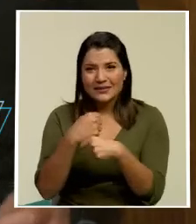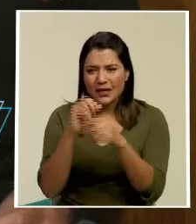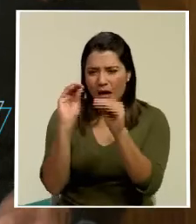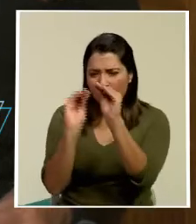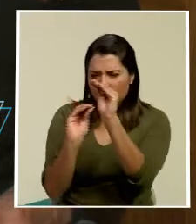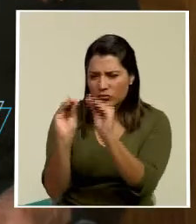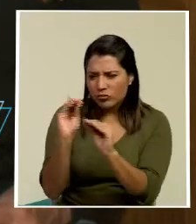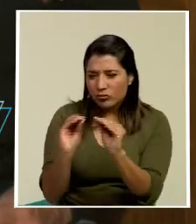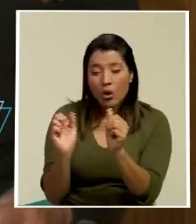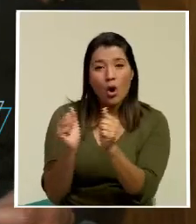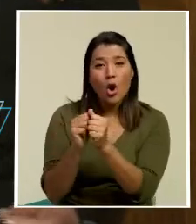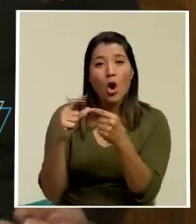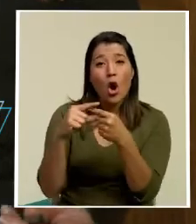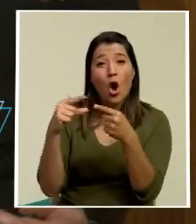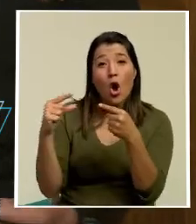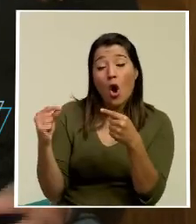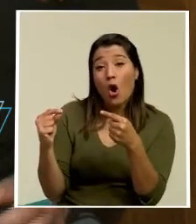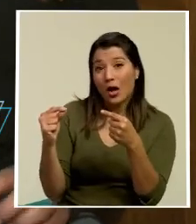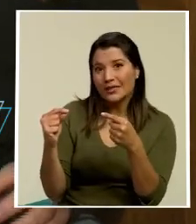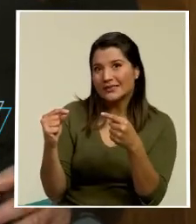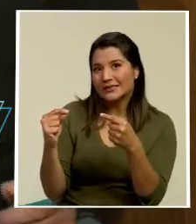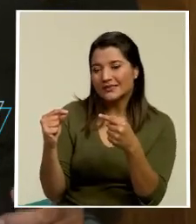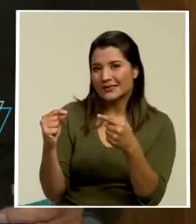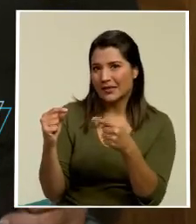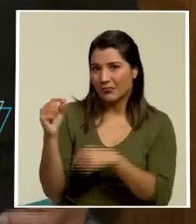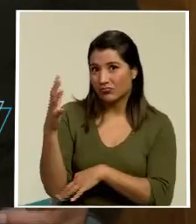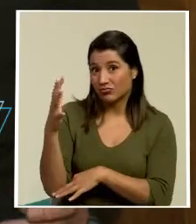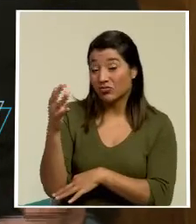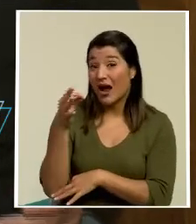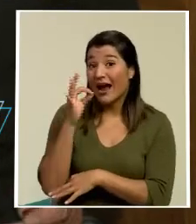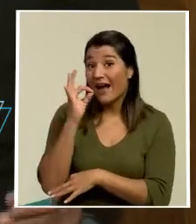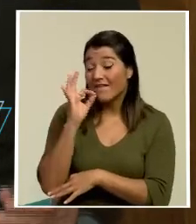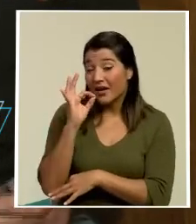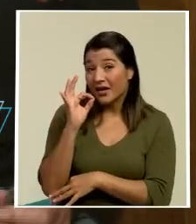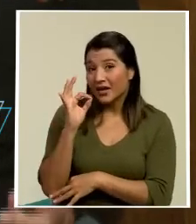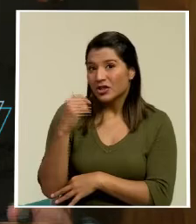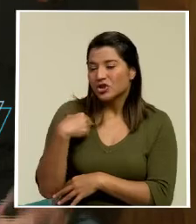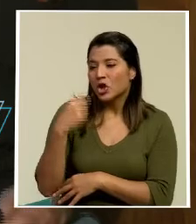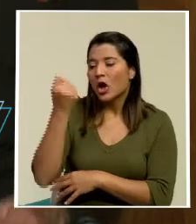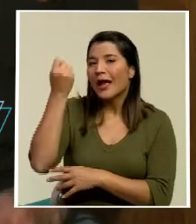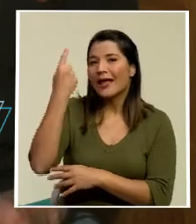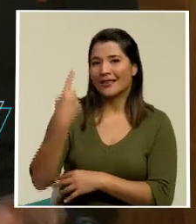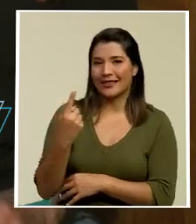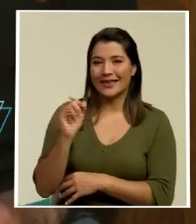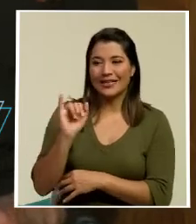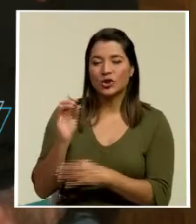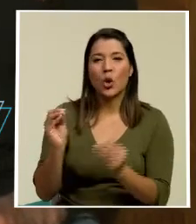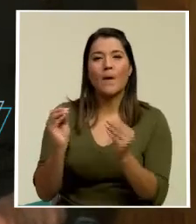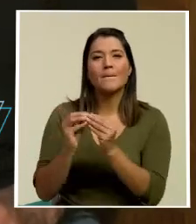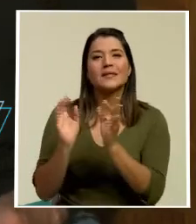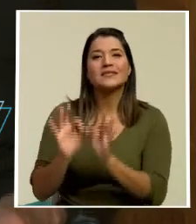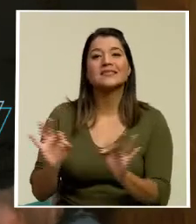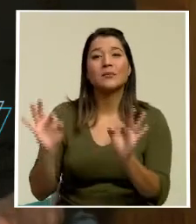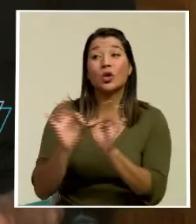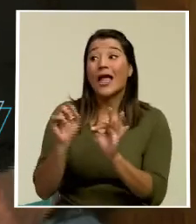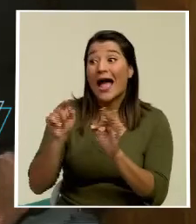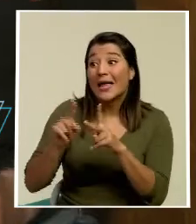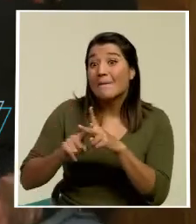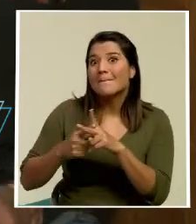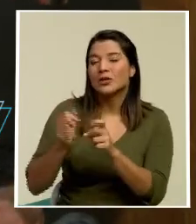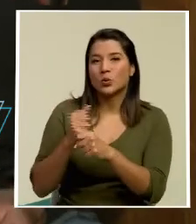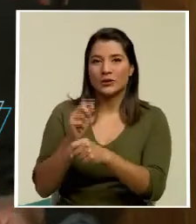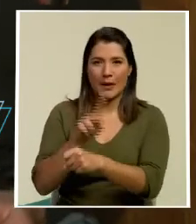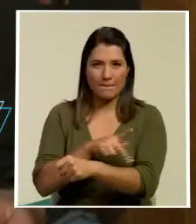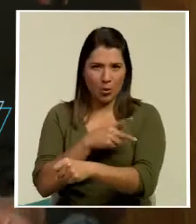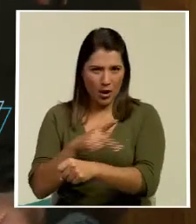era lo que yo entendí, que empezaba a rayar esos primeros poemas. Y de ahí vinieron